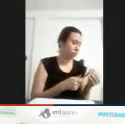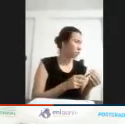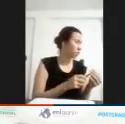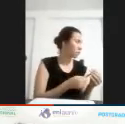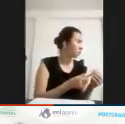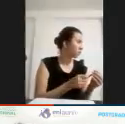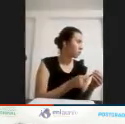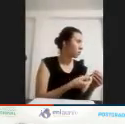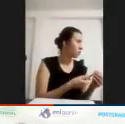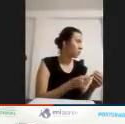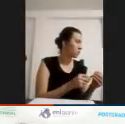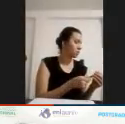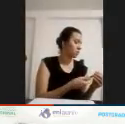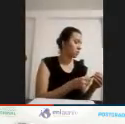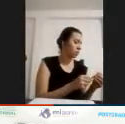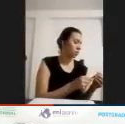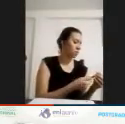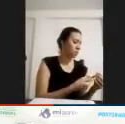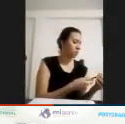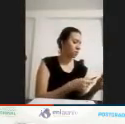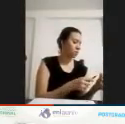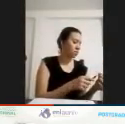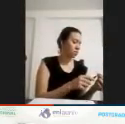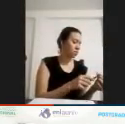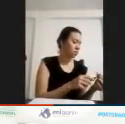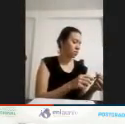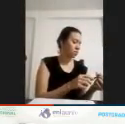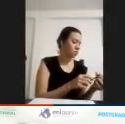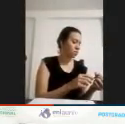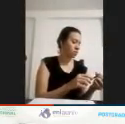favor, me puede dar su opinión respecto a eso.